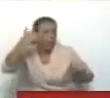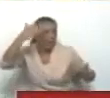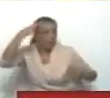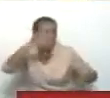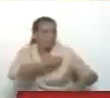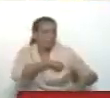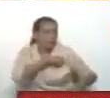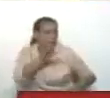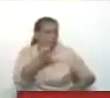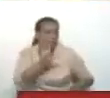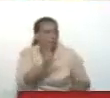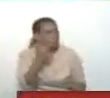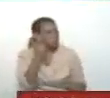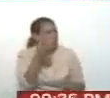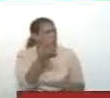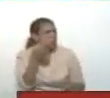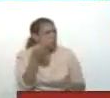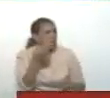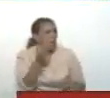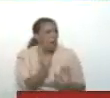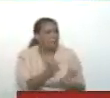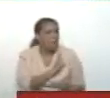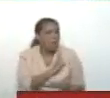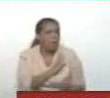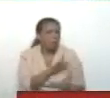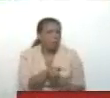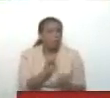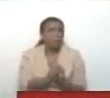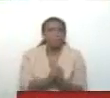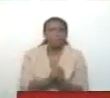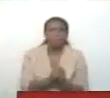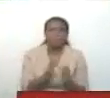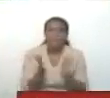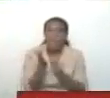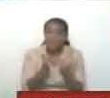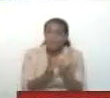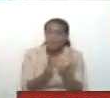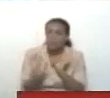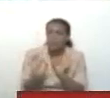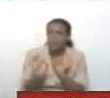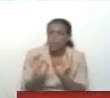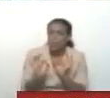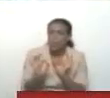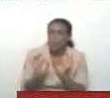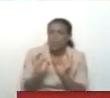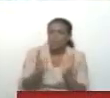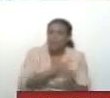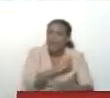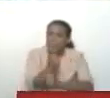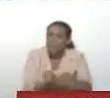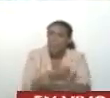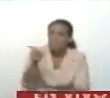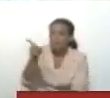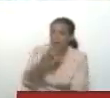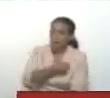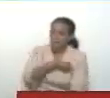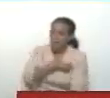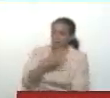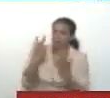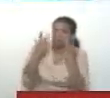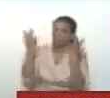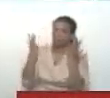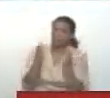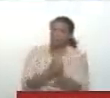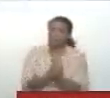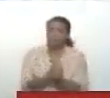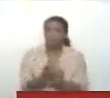El bailador, sí. Porque él dice que son de Jesús, ¿cómo se llama? El Jesús del Gran Poder. Del Gran Poder. Mira la